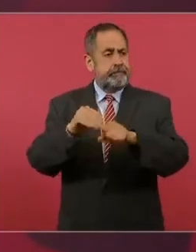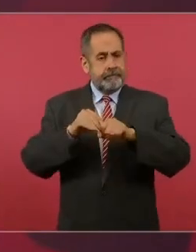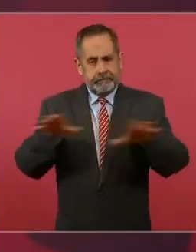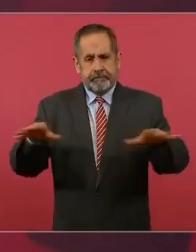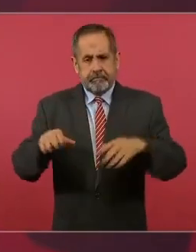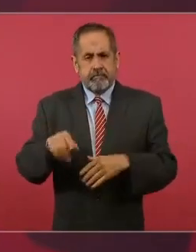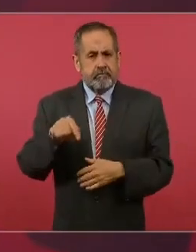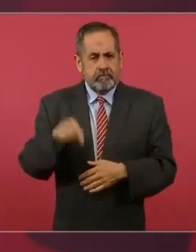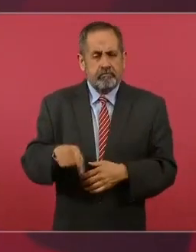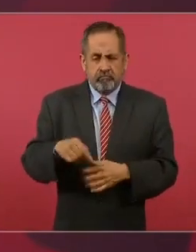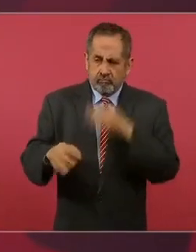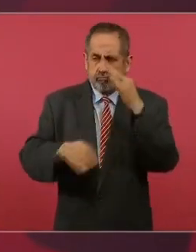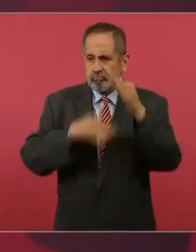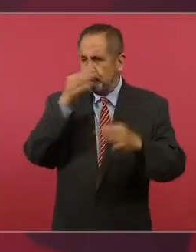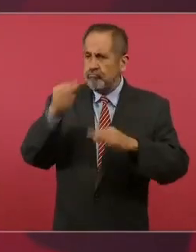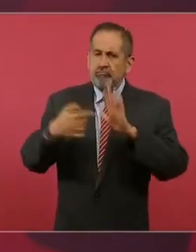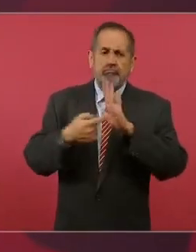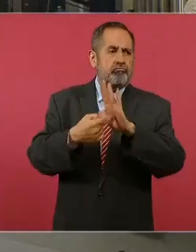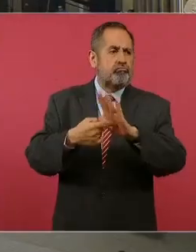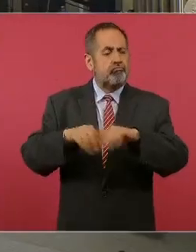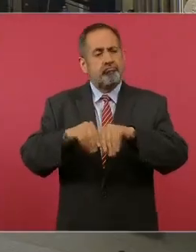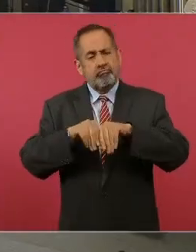Vamos a darlo a conocer